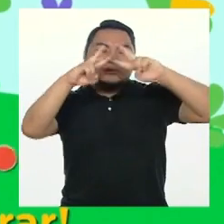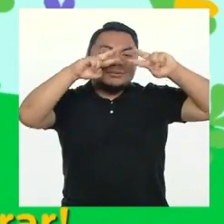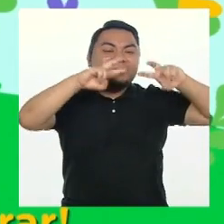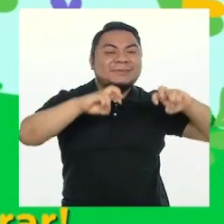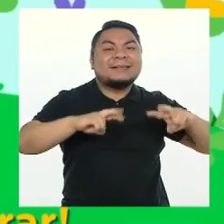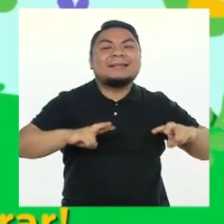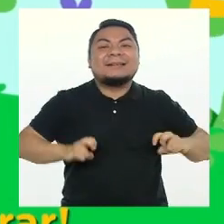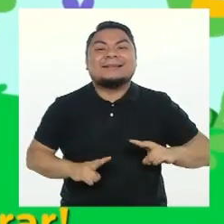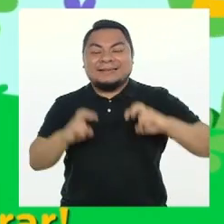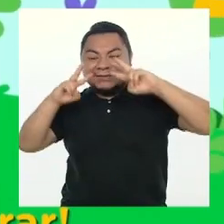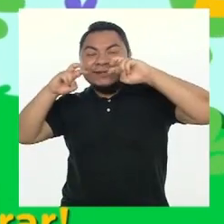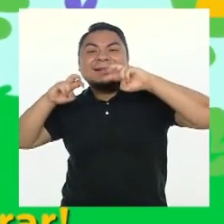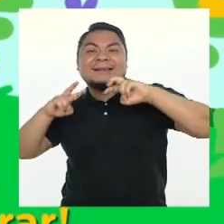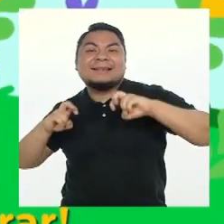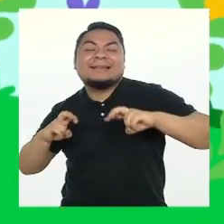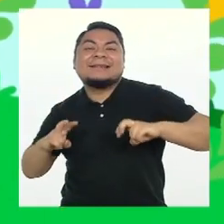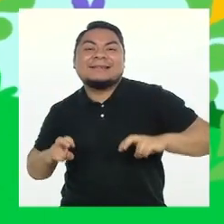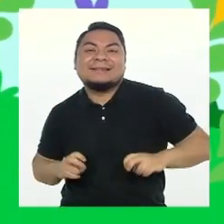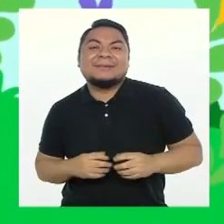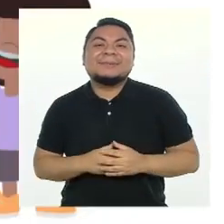pararemos de explorar.